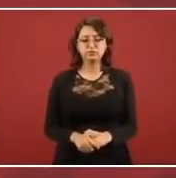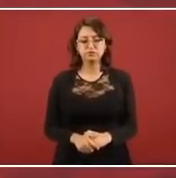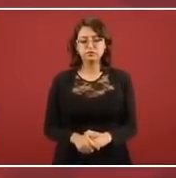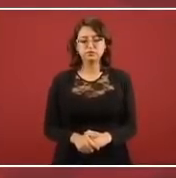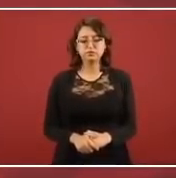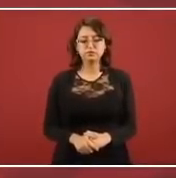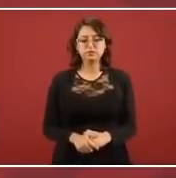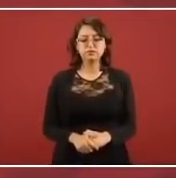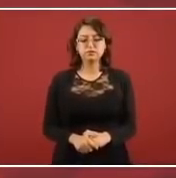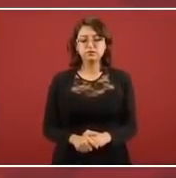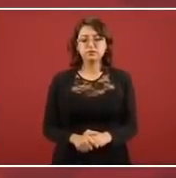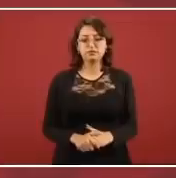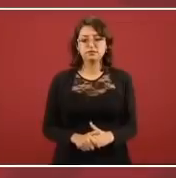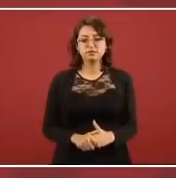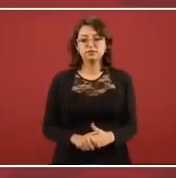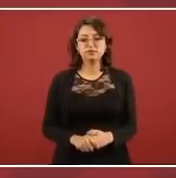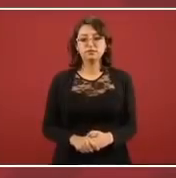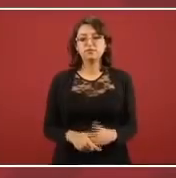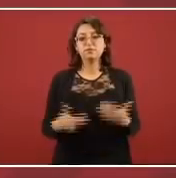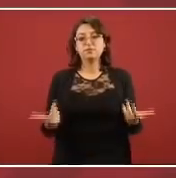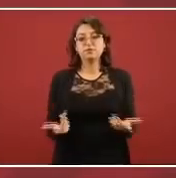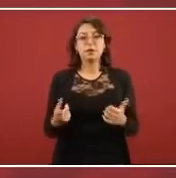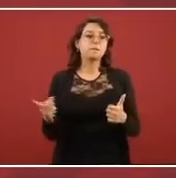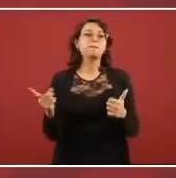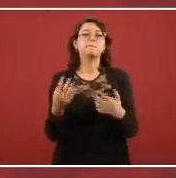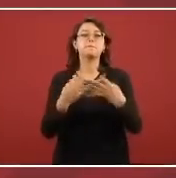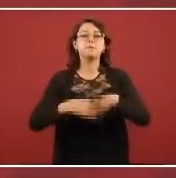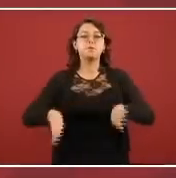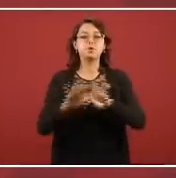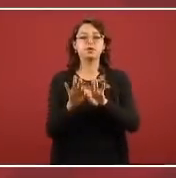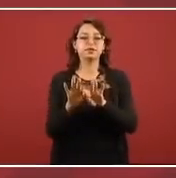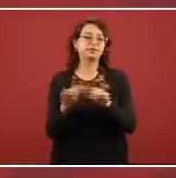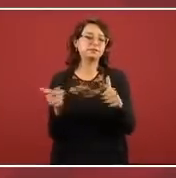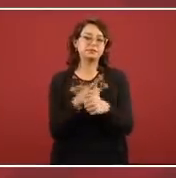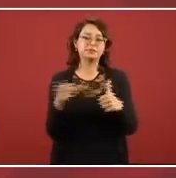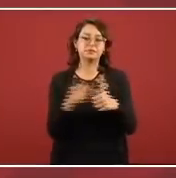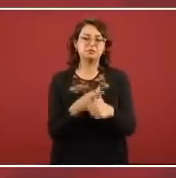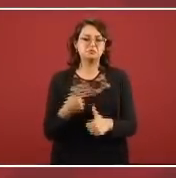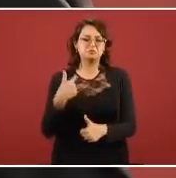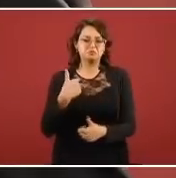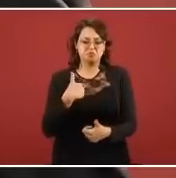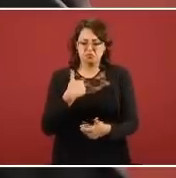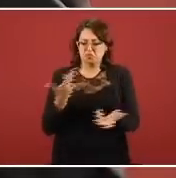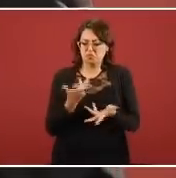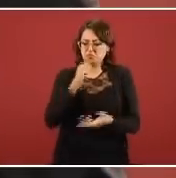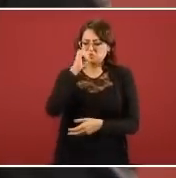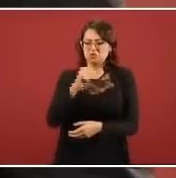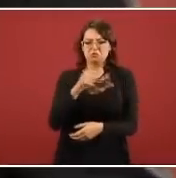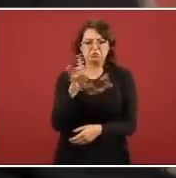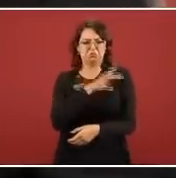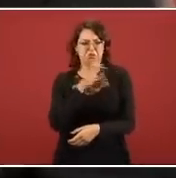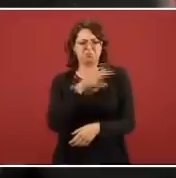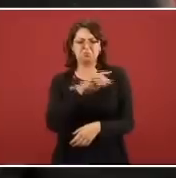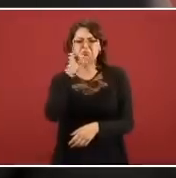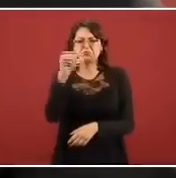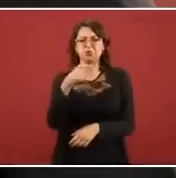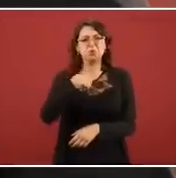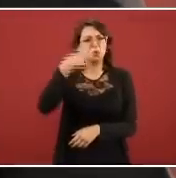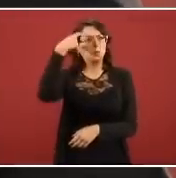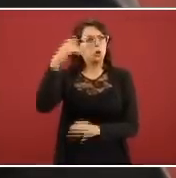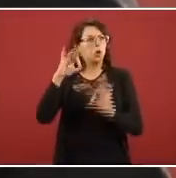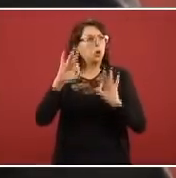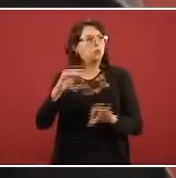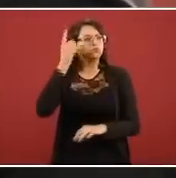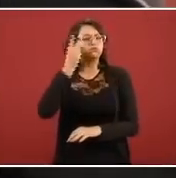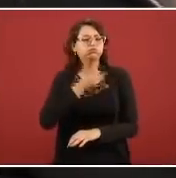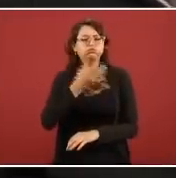además de que el que nada debe, nada teme, claro, y el que tiene su conciencia tranquila, duerme bien,